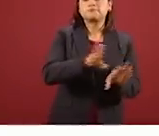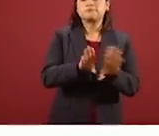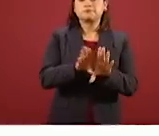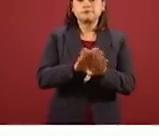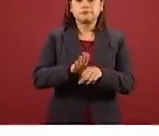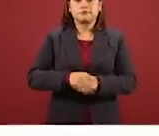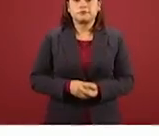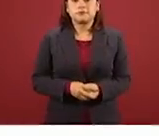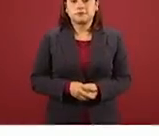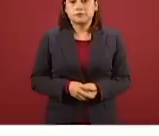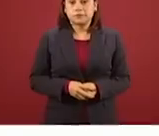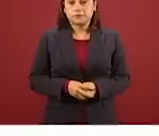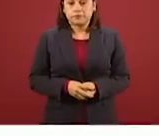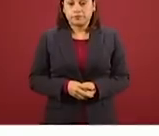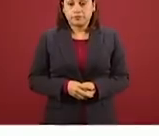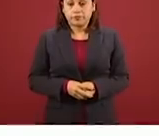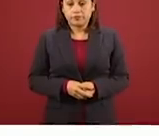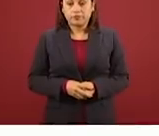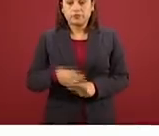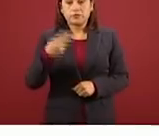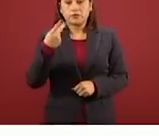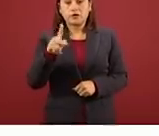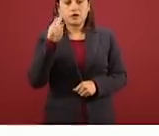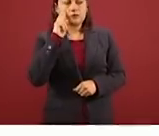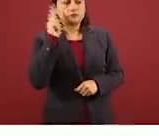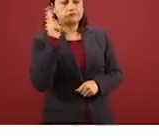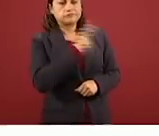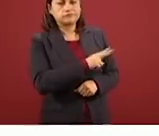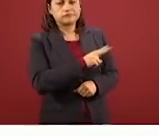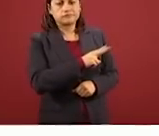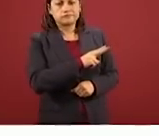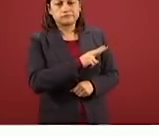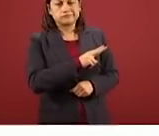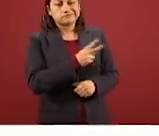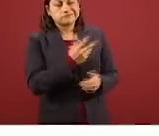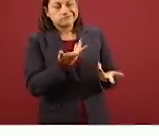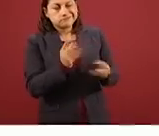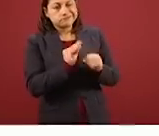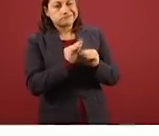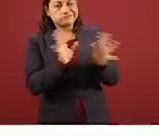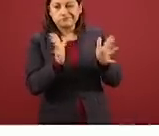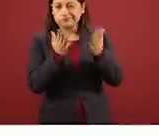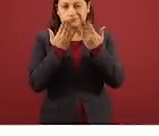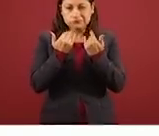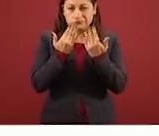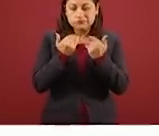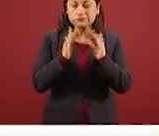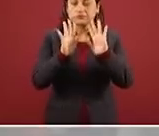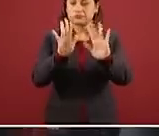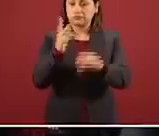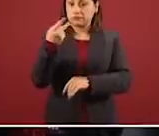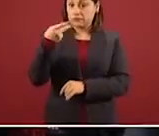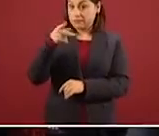Pero esto no dice mucho. Lo que dice más